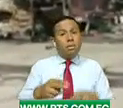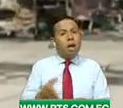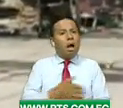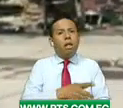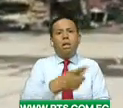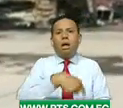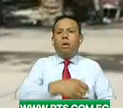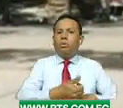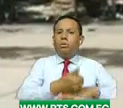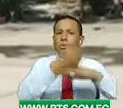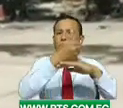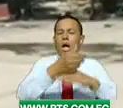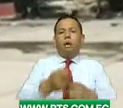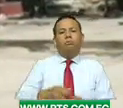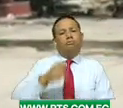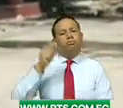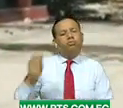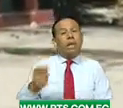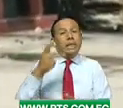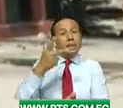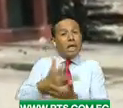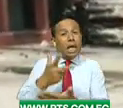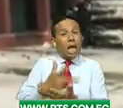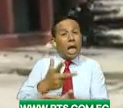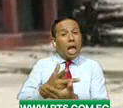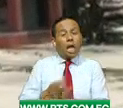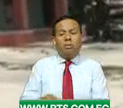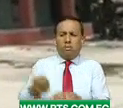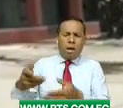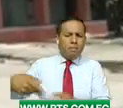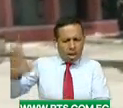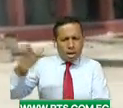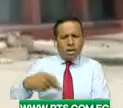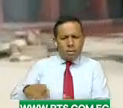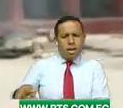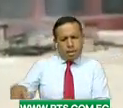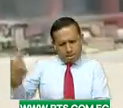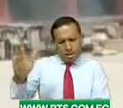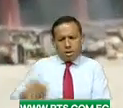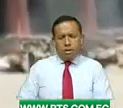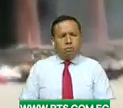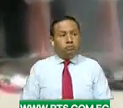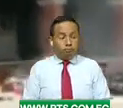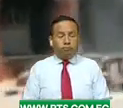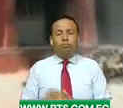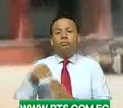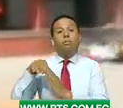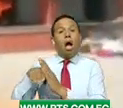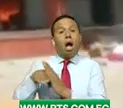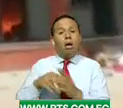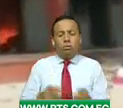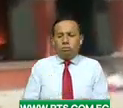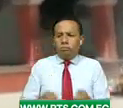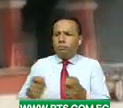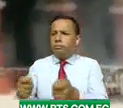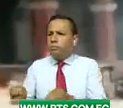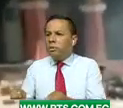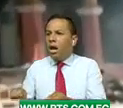de las autoridades, mismo que fue rebotado por el banco por aparentemente no presentar su firma